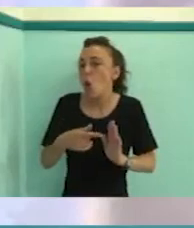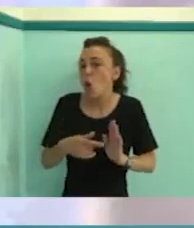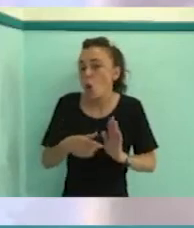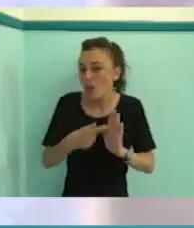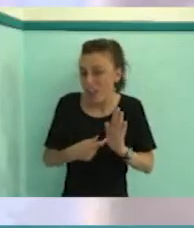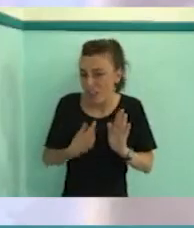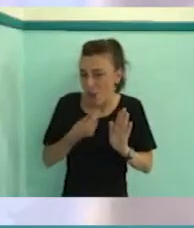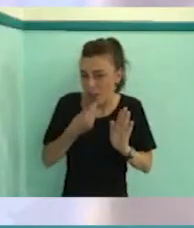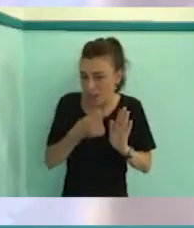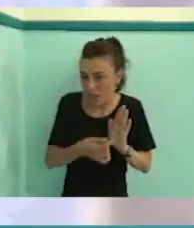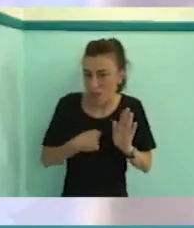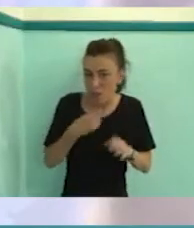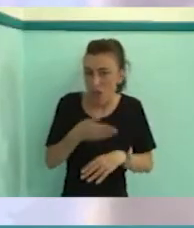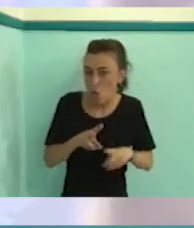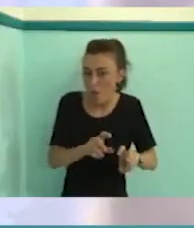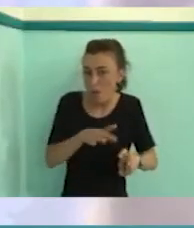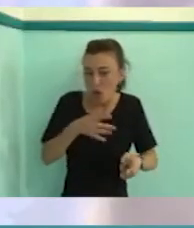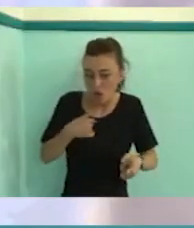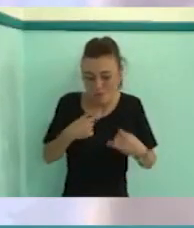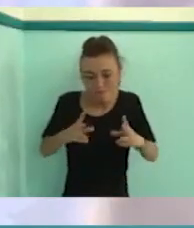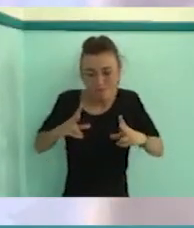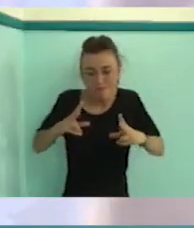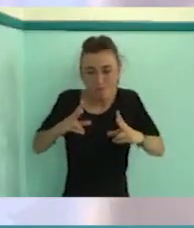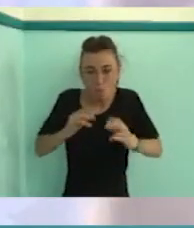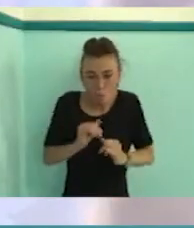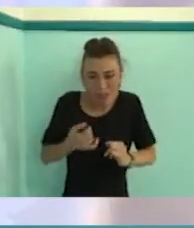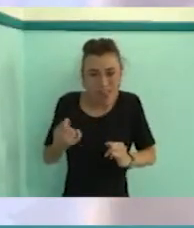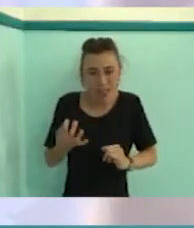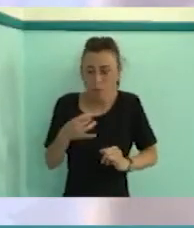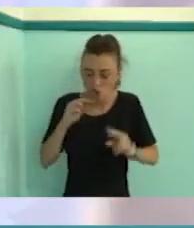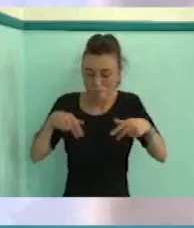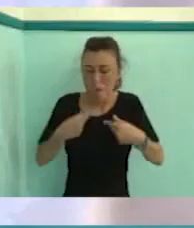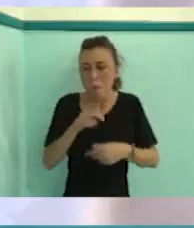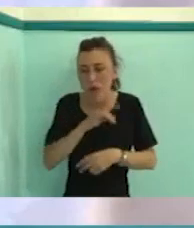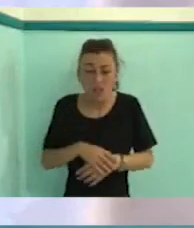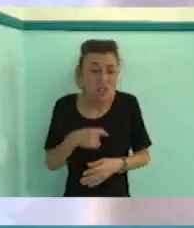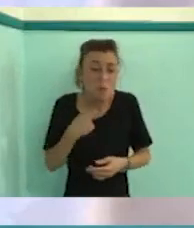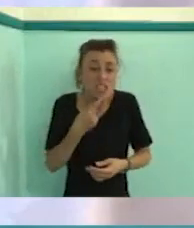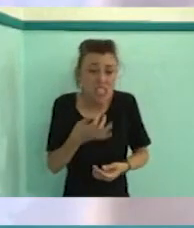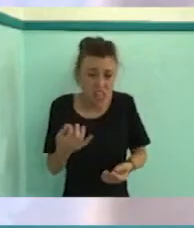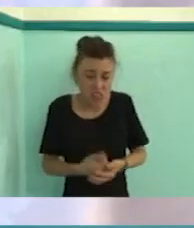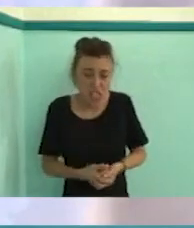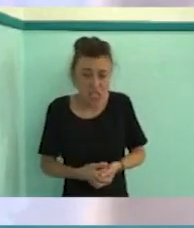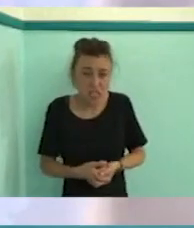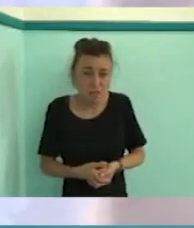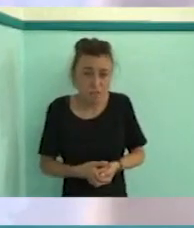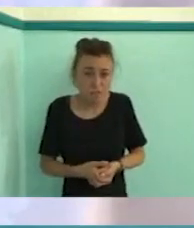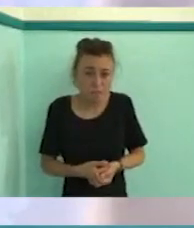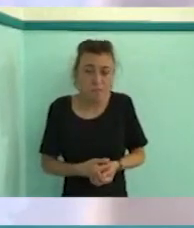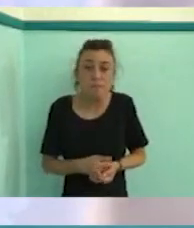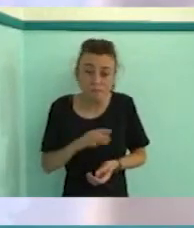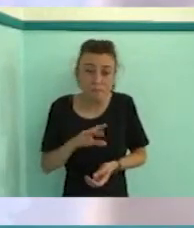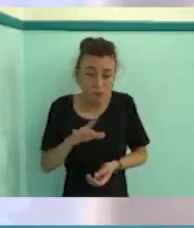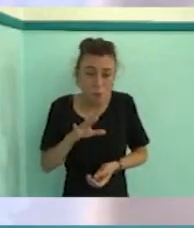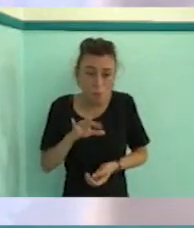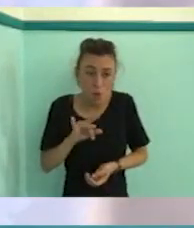qué le vas a decir pues la miras y vale amor Pues en lo que pueda ayudarte estoy aquí sí puedes decirle o sea tía hay temas que a